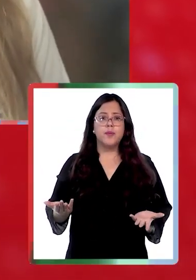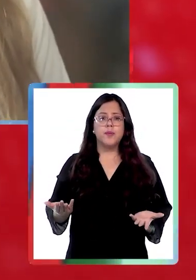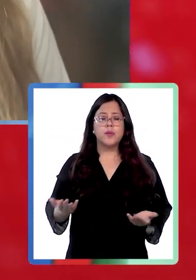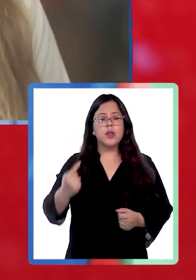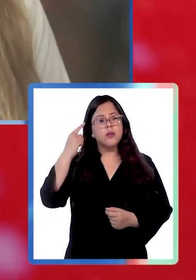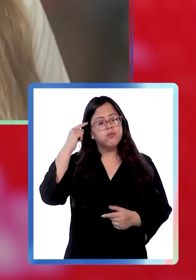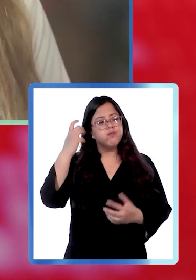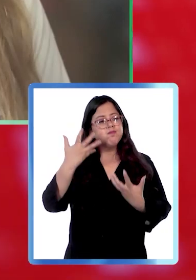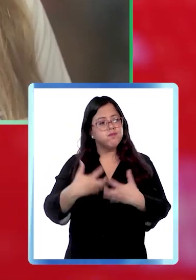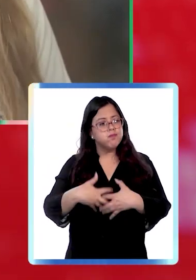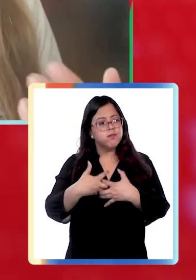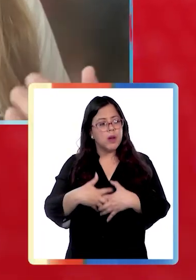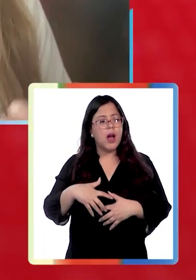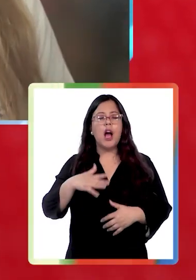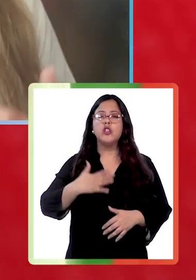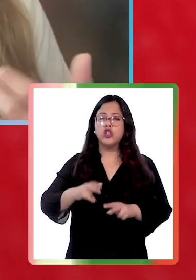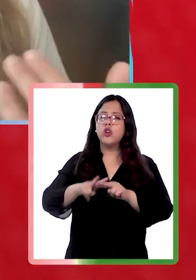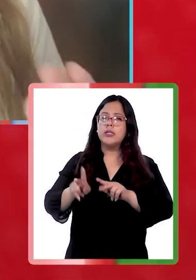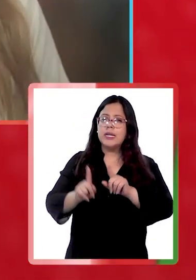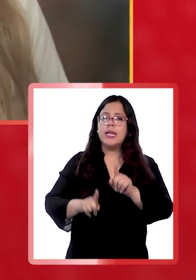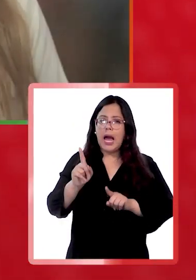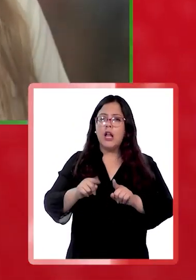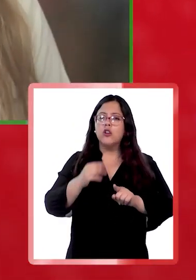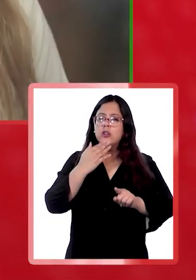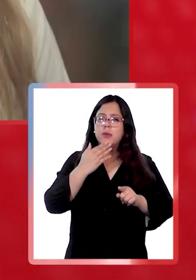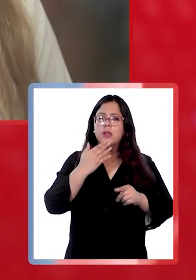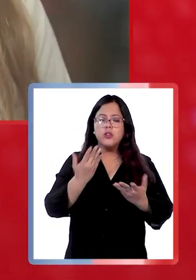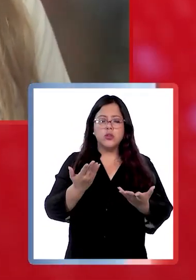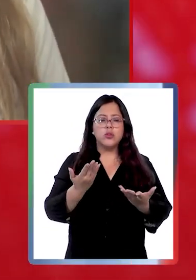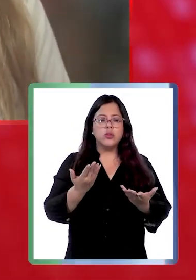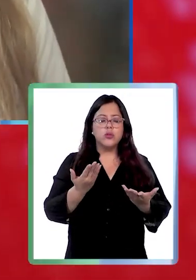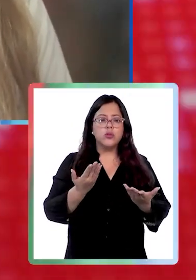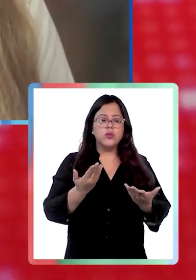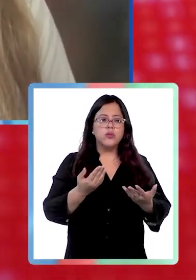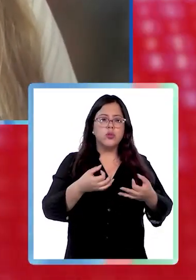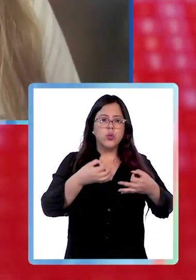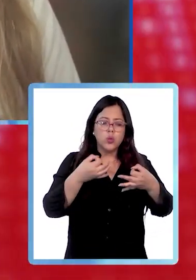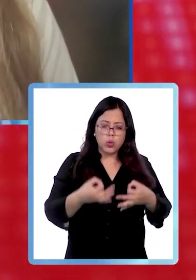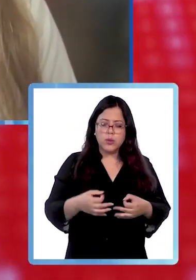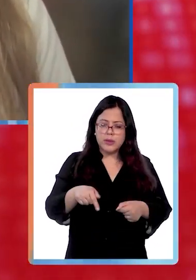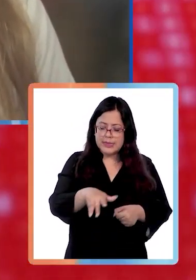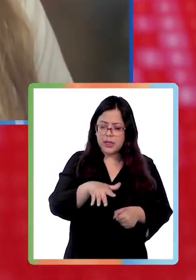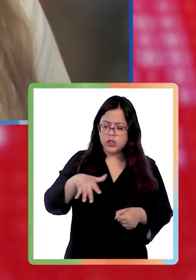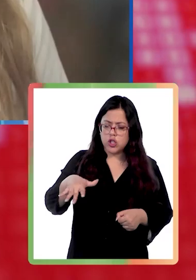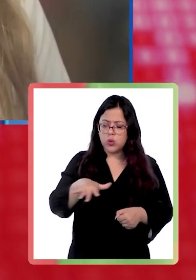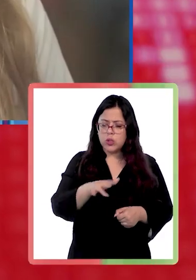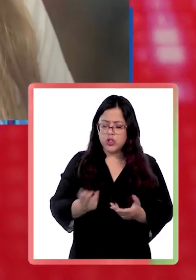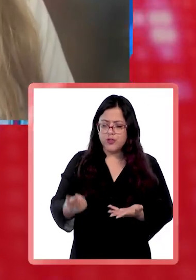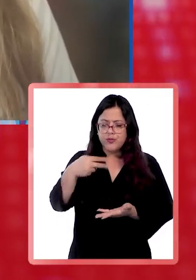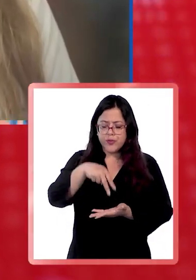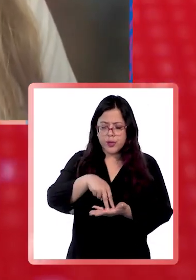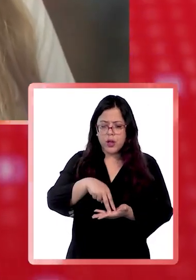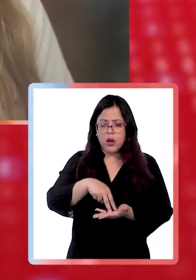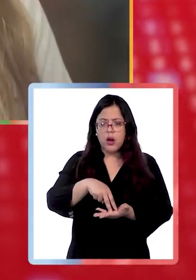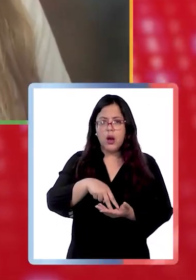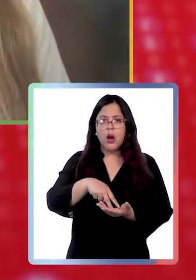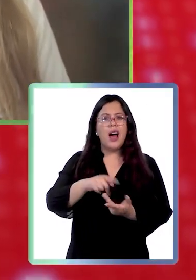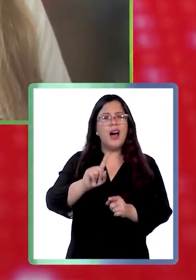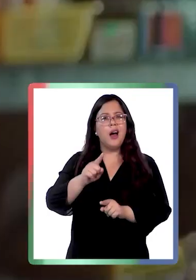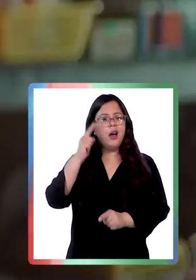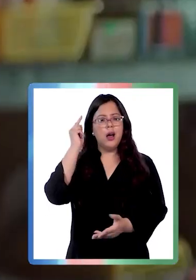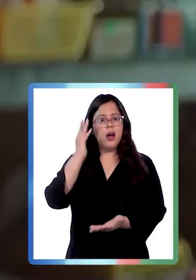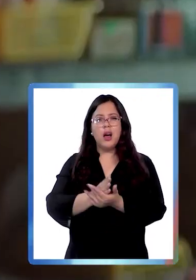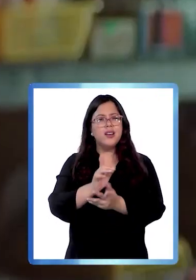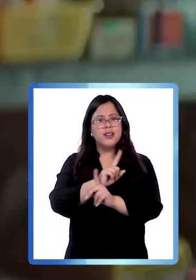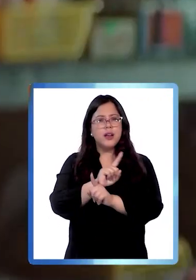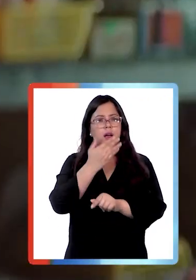estar, en el fondo, pensar que quiero hacer algo, exponerme a la situación y en el momento en que estoy en la situación, decidir que